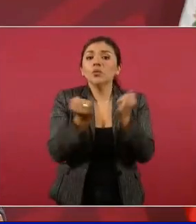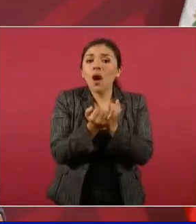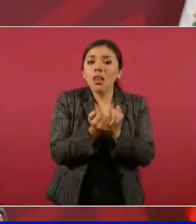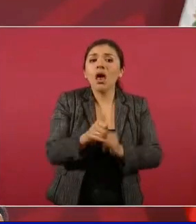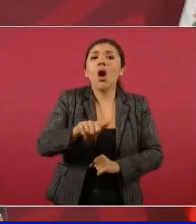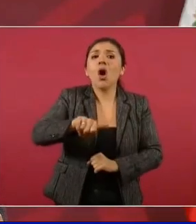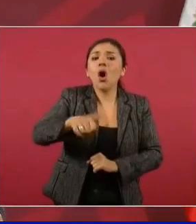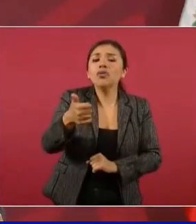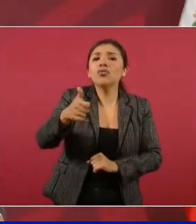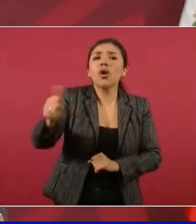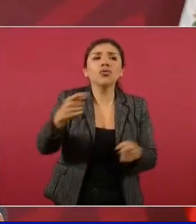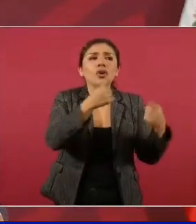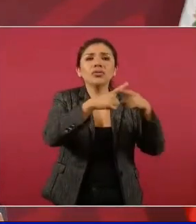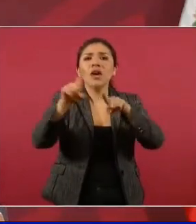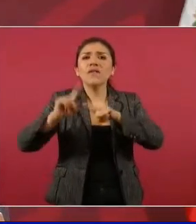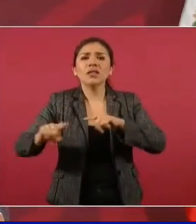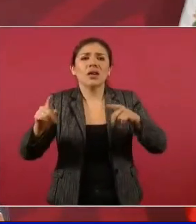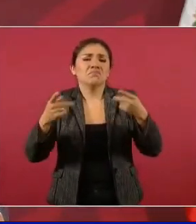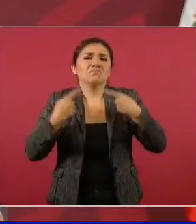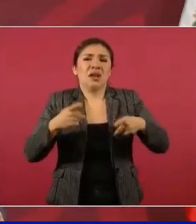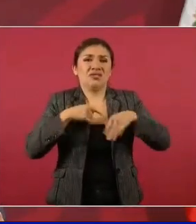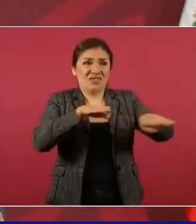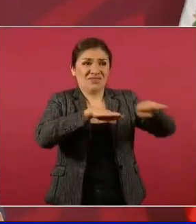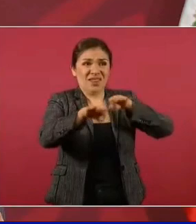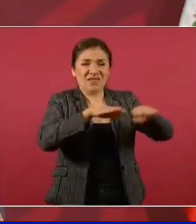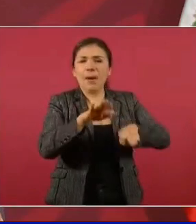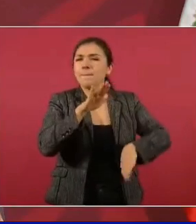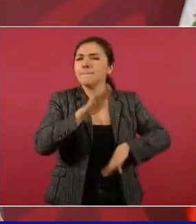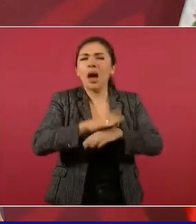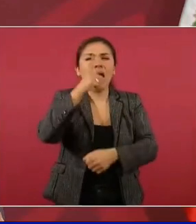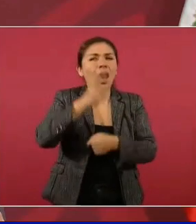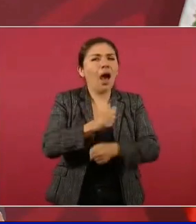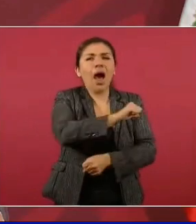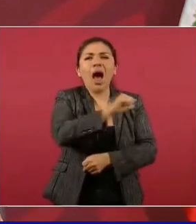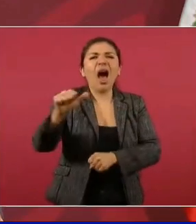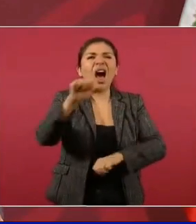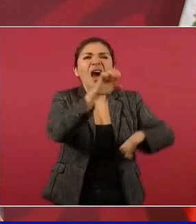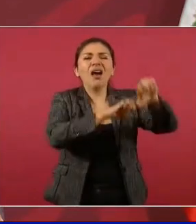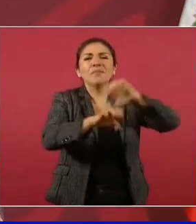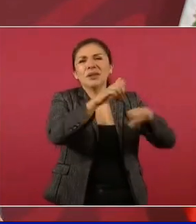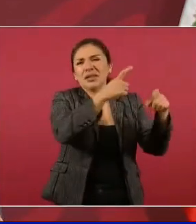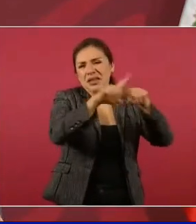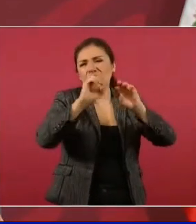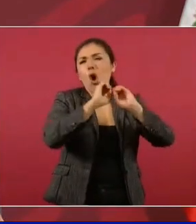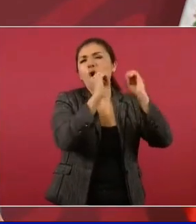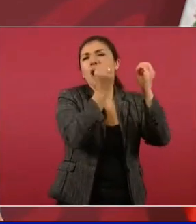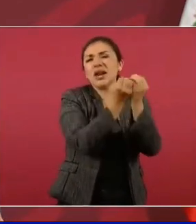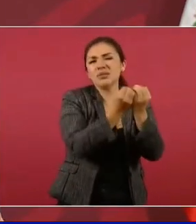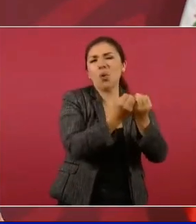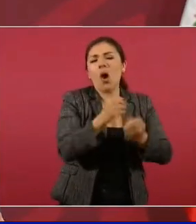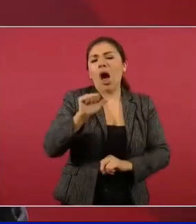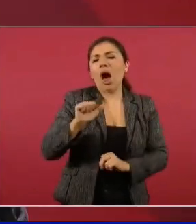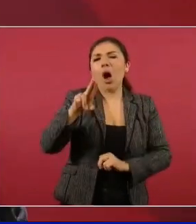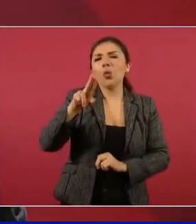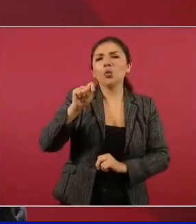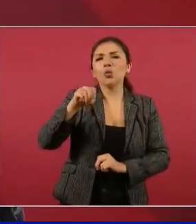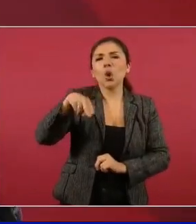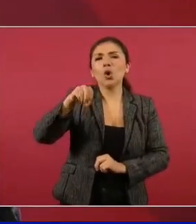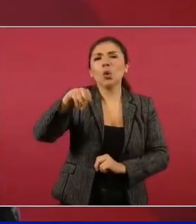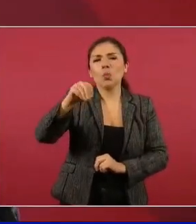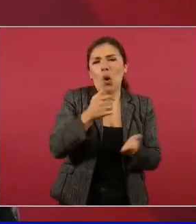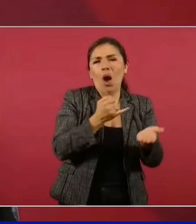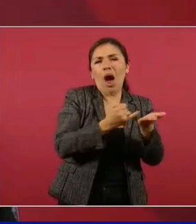muchos funcionarios, sobre todo de los organismos autónomos, que ya hablamos de ese